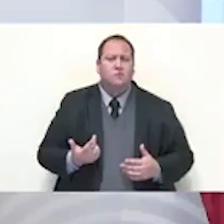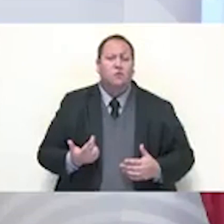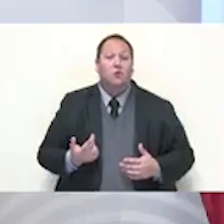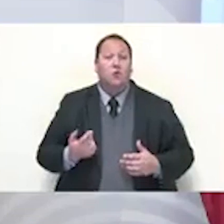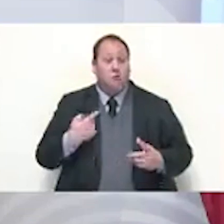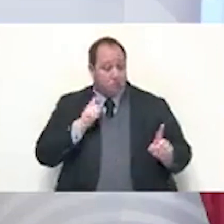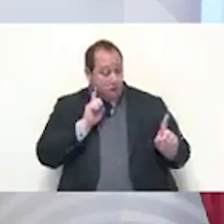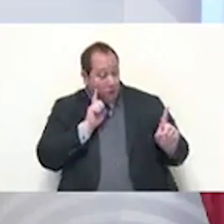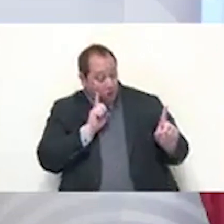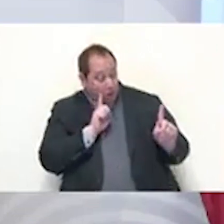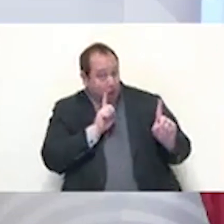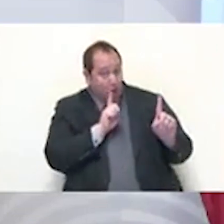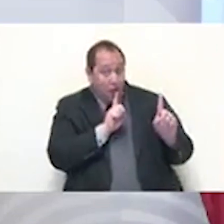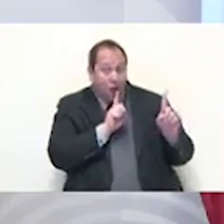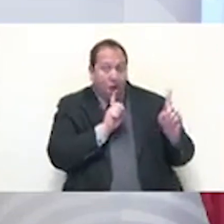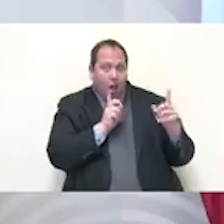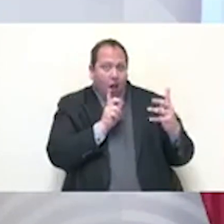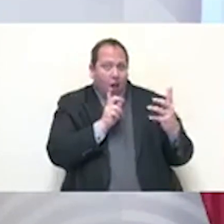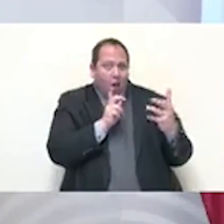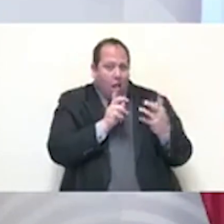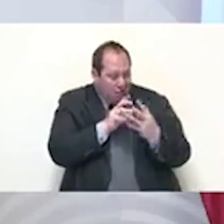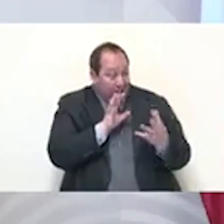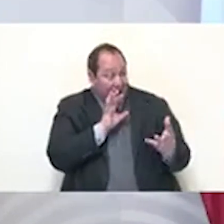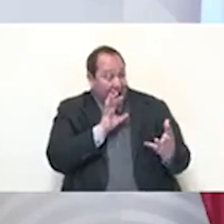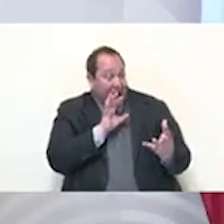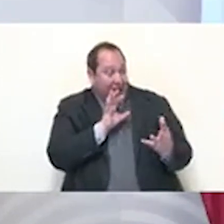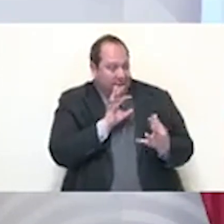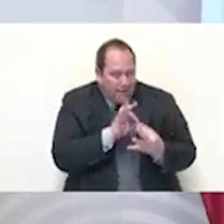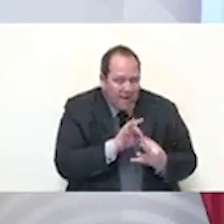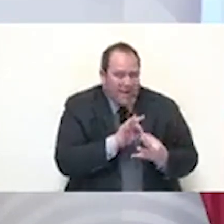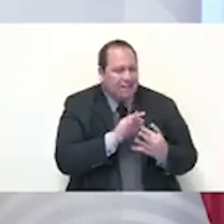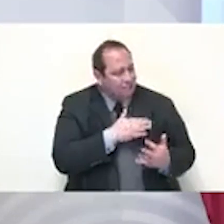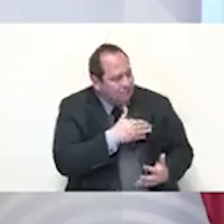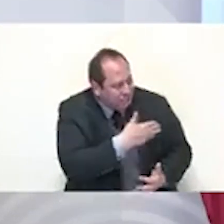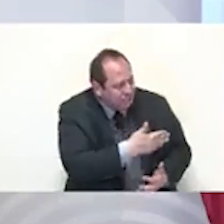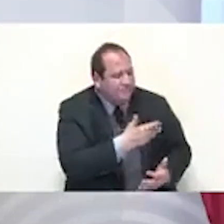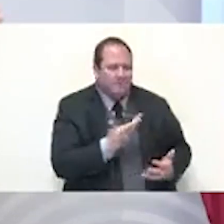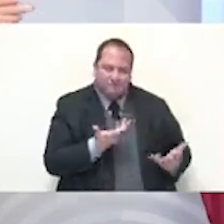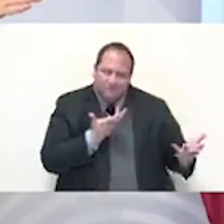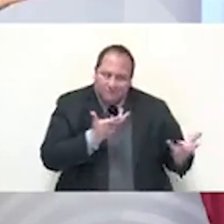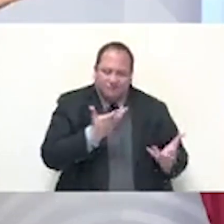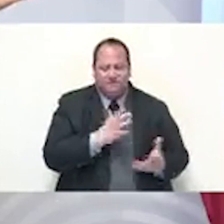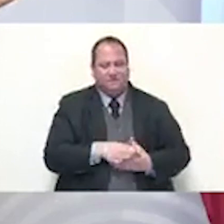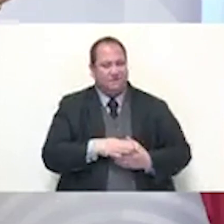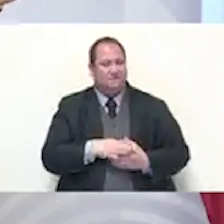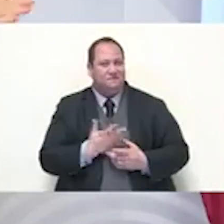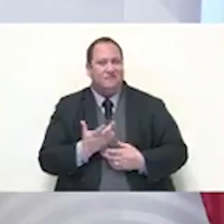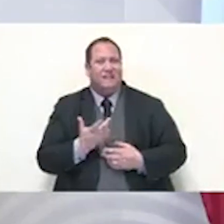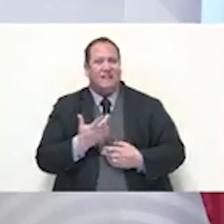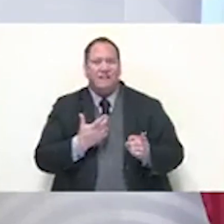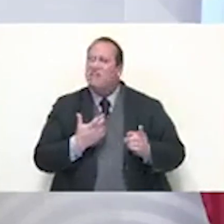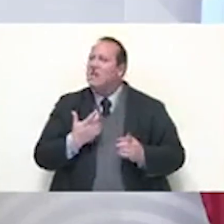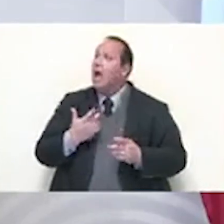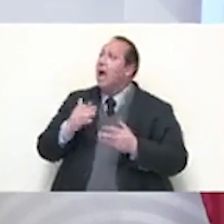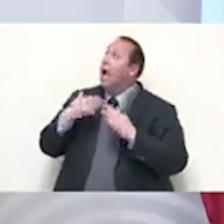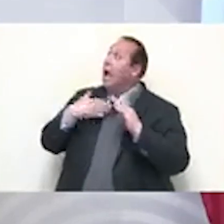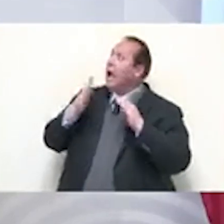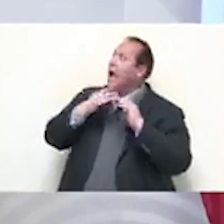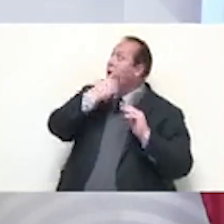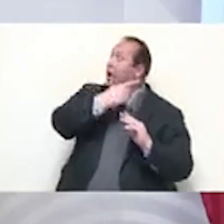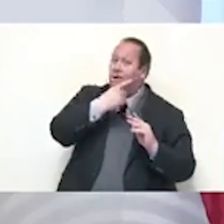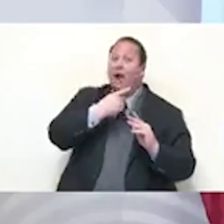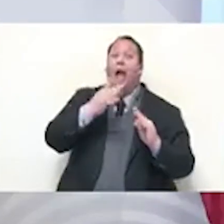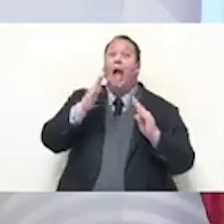una vez que encajan o tienen esta empatía con el personal, inclusive como nos dan el domicilio y llegamos